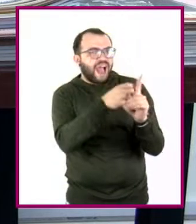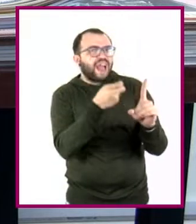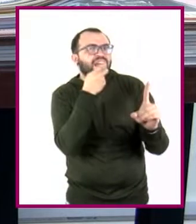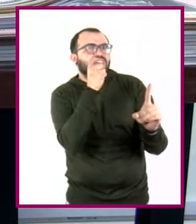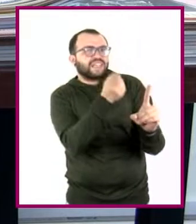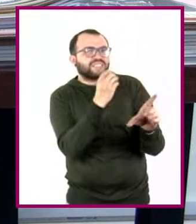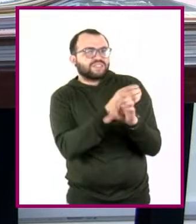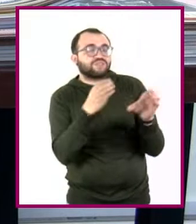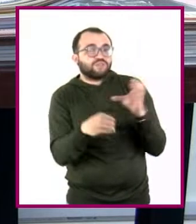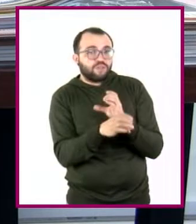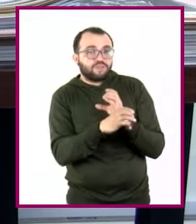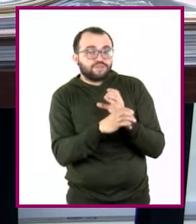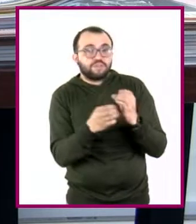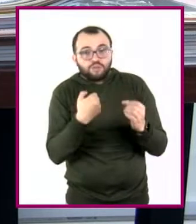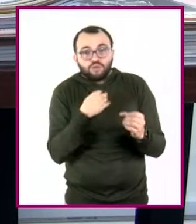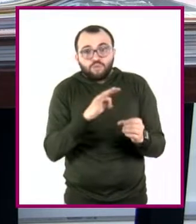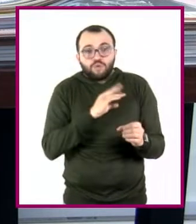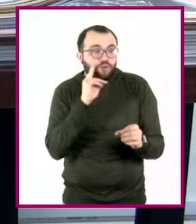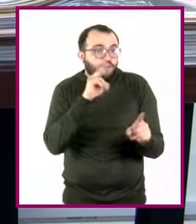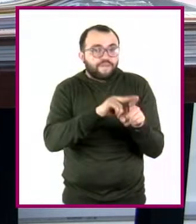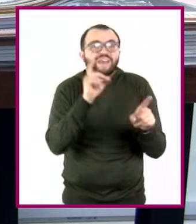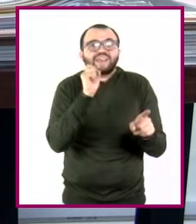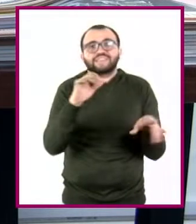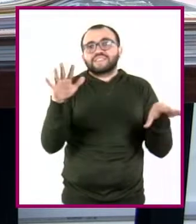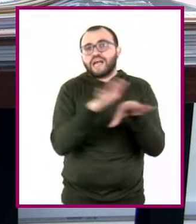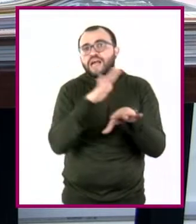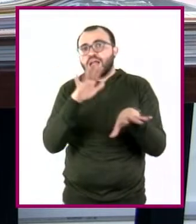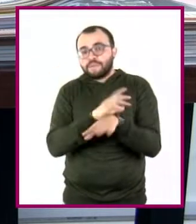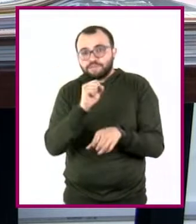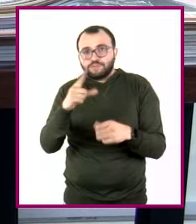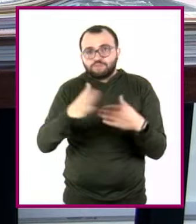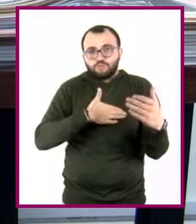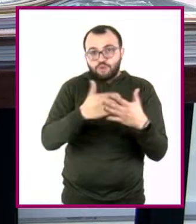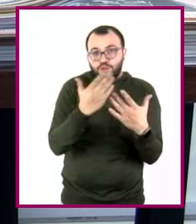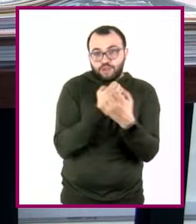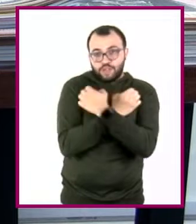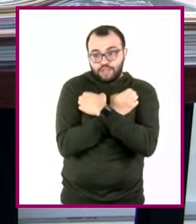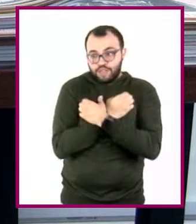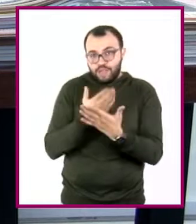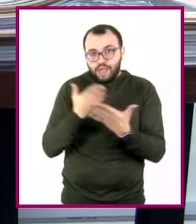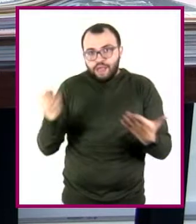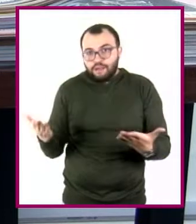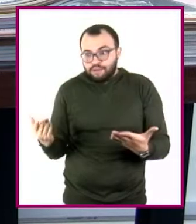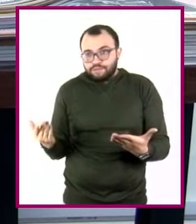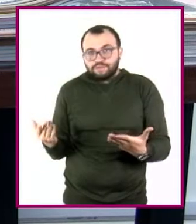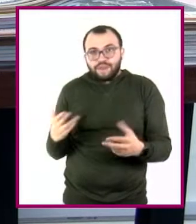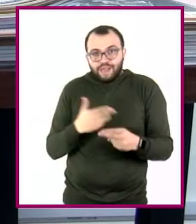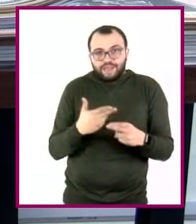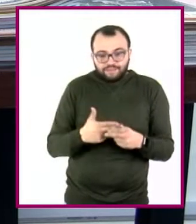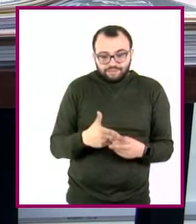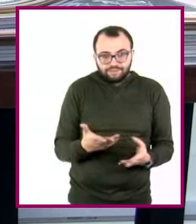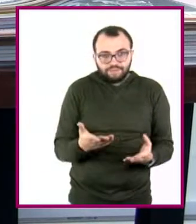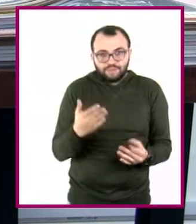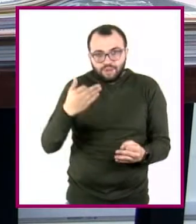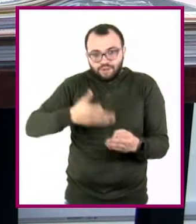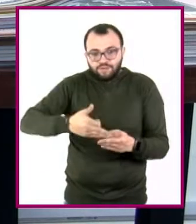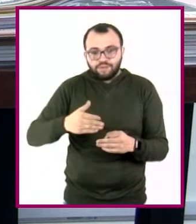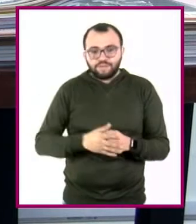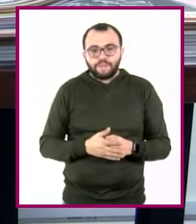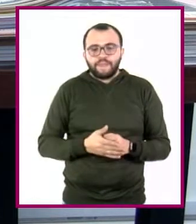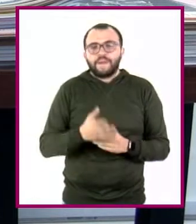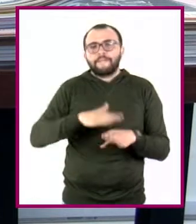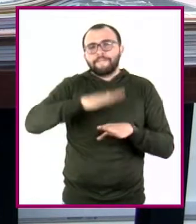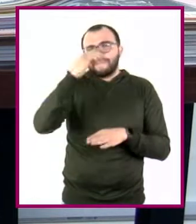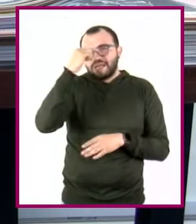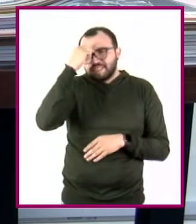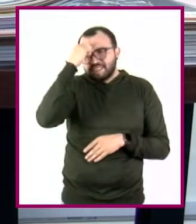qué cambios tuvo el modelo educativo con la transición a otro sistema económico. Sin embargo, será más fácil si comprendes que los procesos